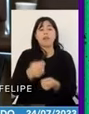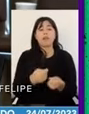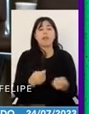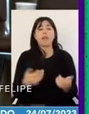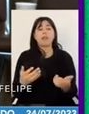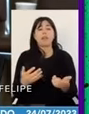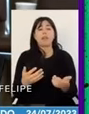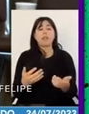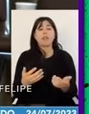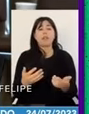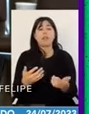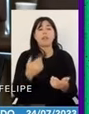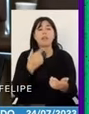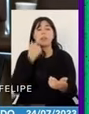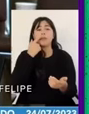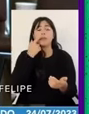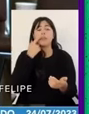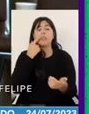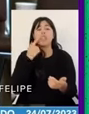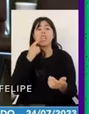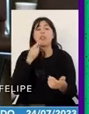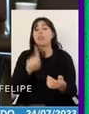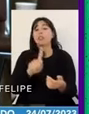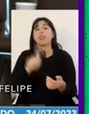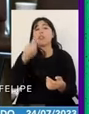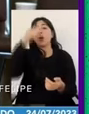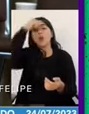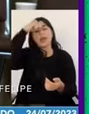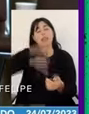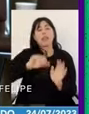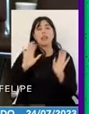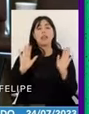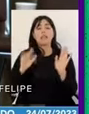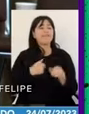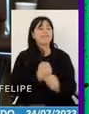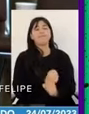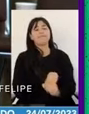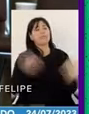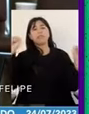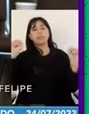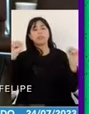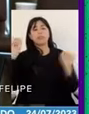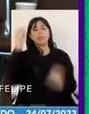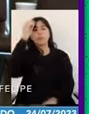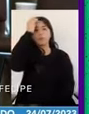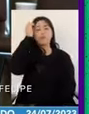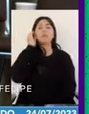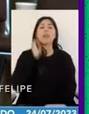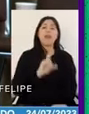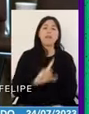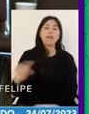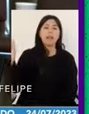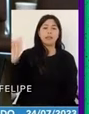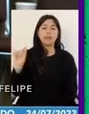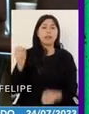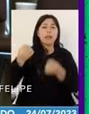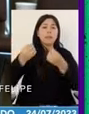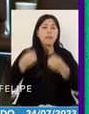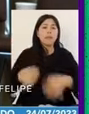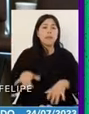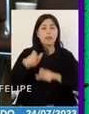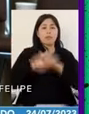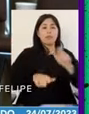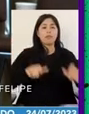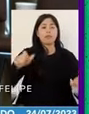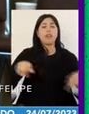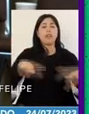Y si no te hayas castigado, renuncio. Se van y perdemos gente valiosa. Esa